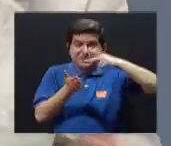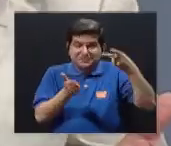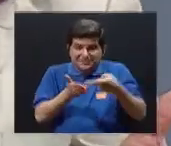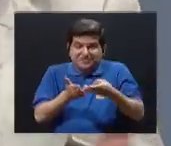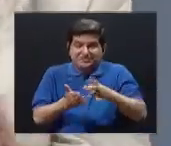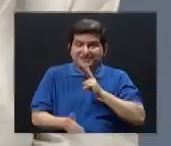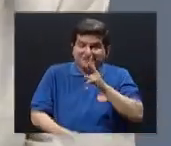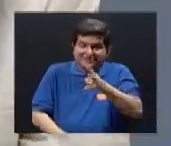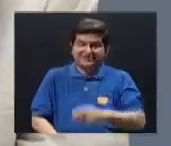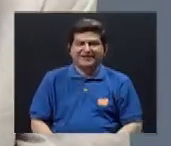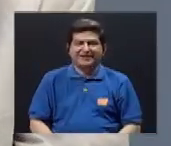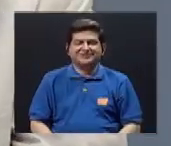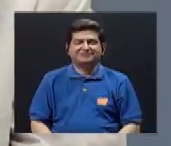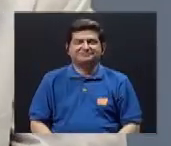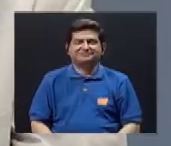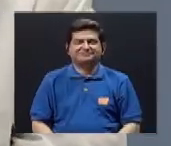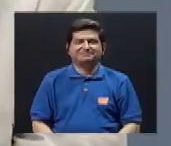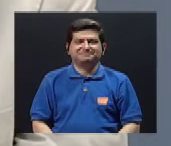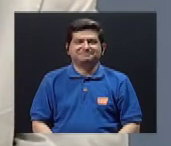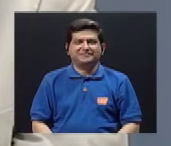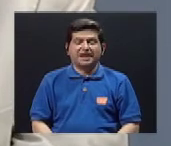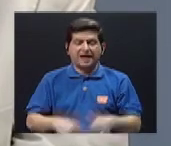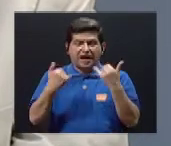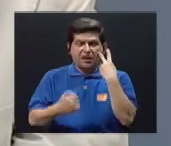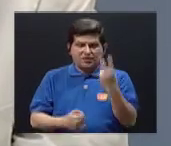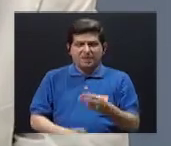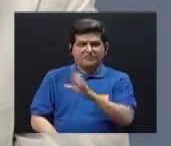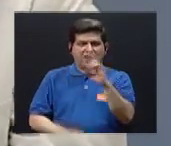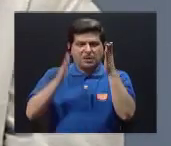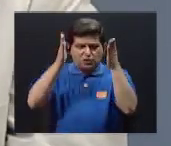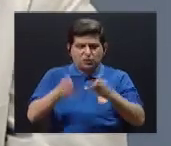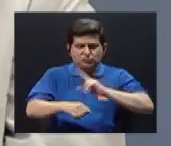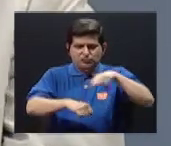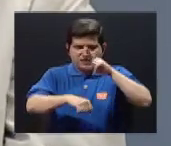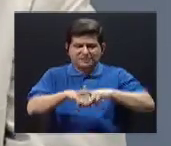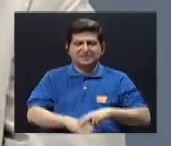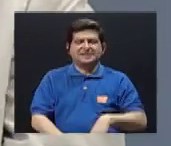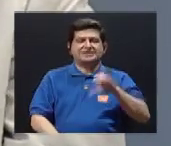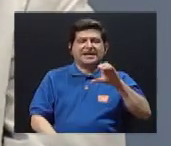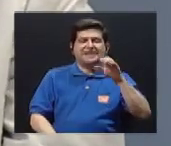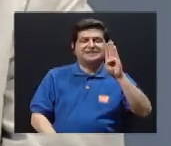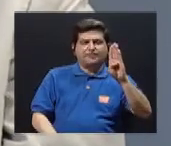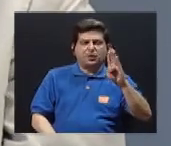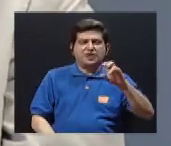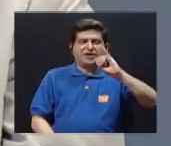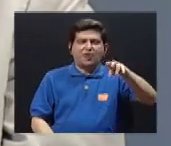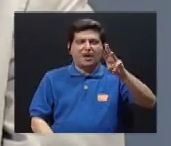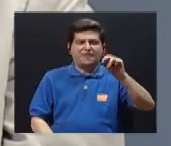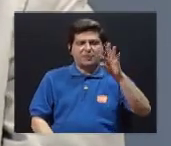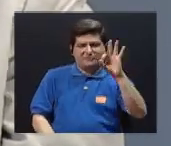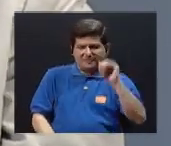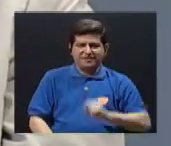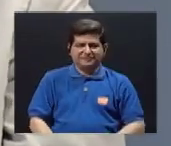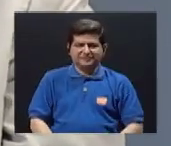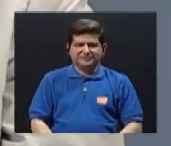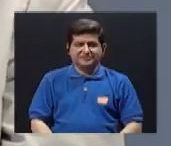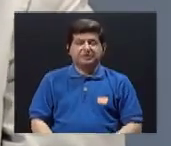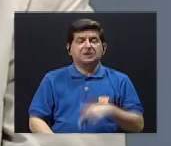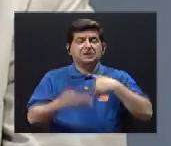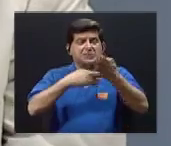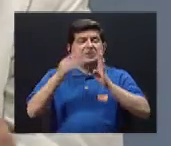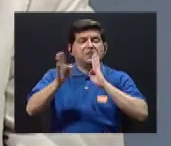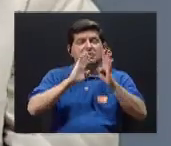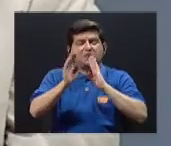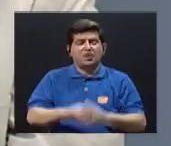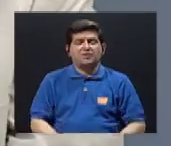conclusiones? De esto se trata. Así finalmente es, ¿verdad? De manera que vamos a ver Tico Promedio de Cristian Bonilla y Juan Manuel